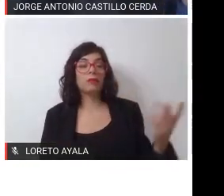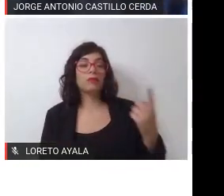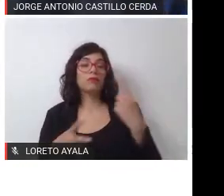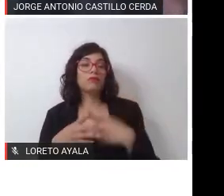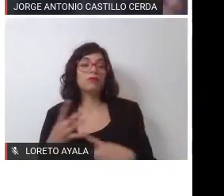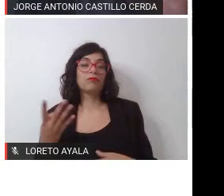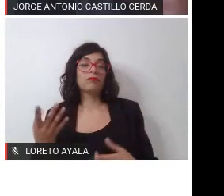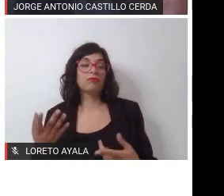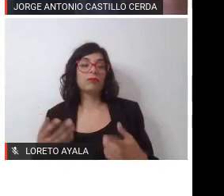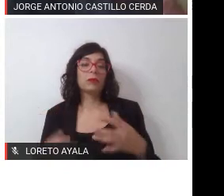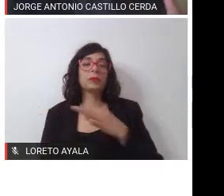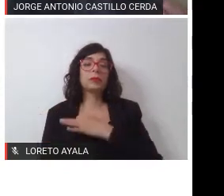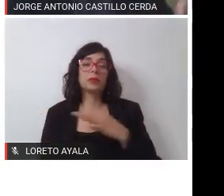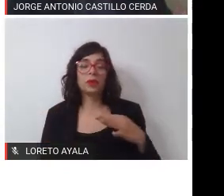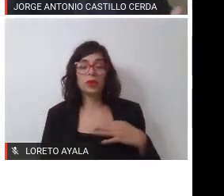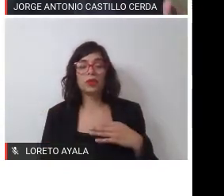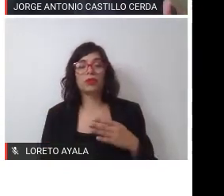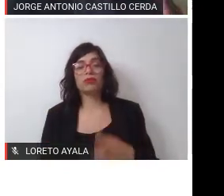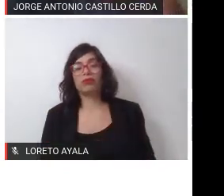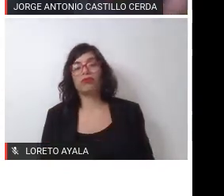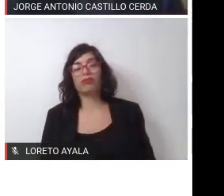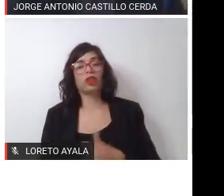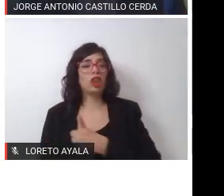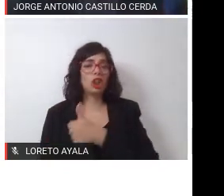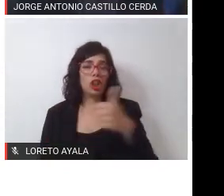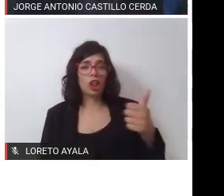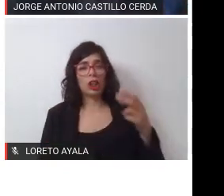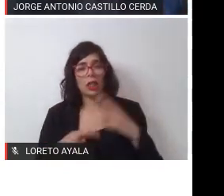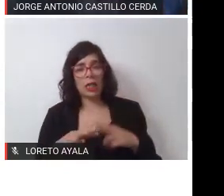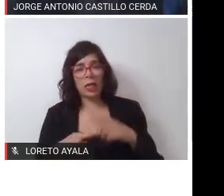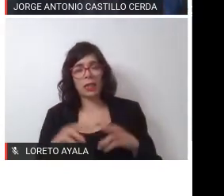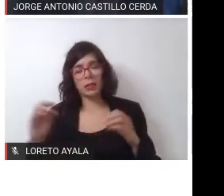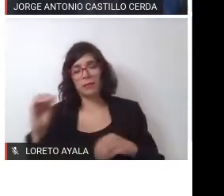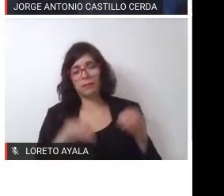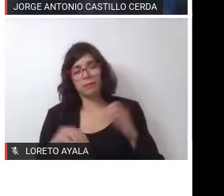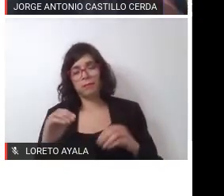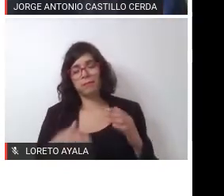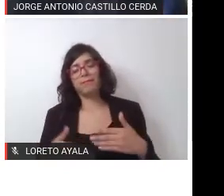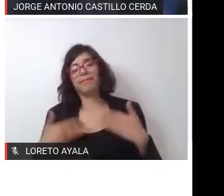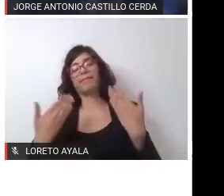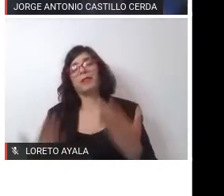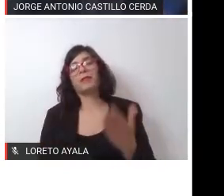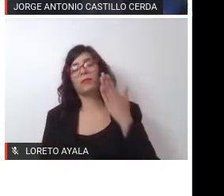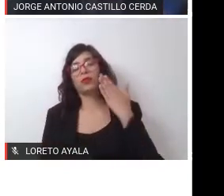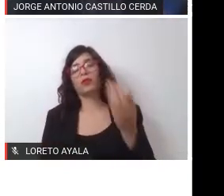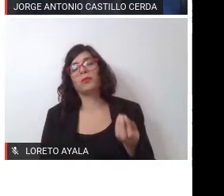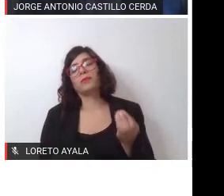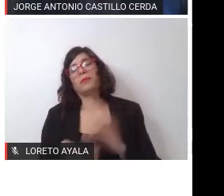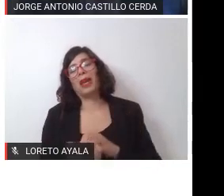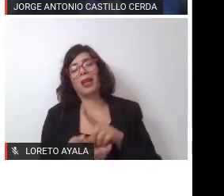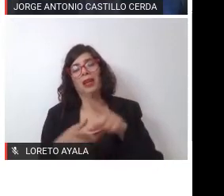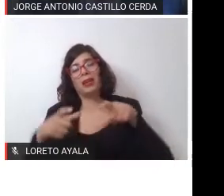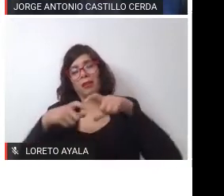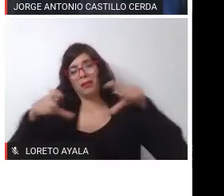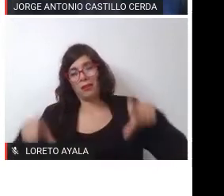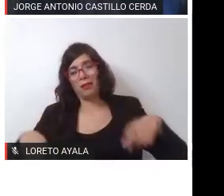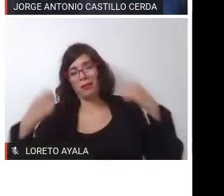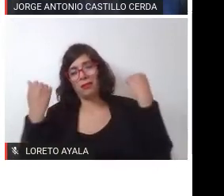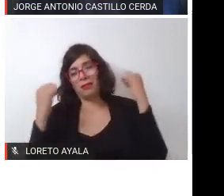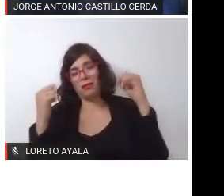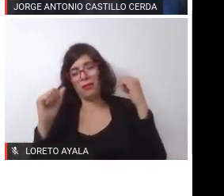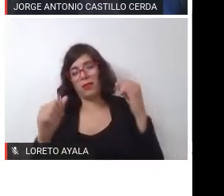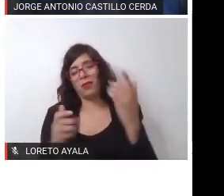es el ministro, todos jugándosela para que tengamos más gimnasios como este en nuestras